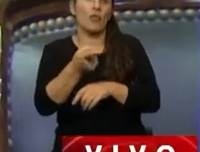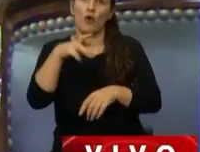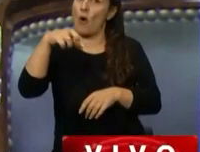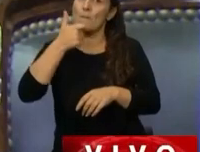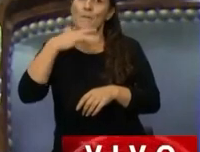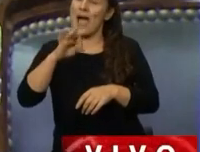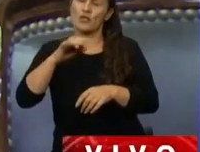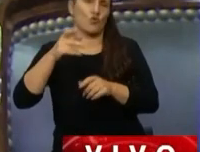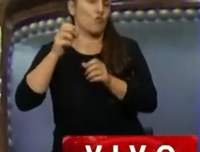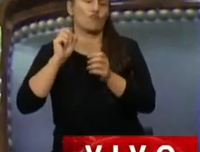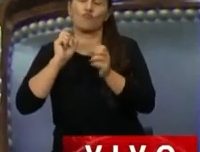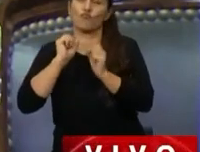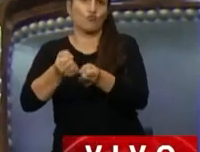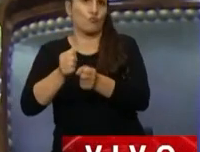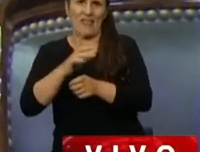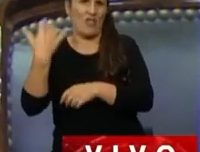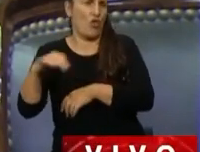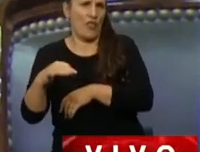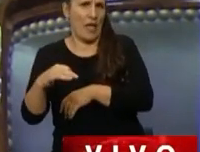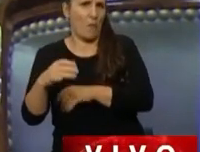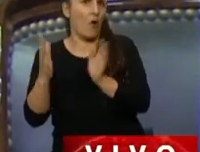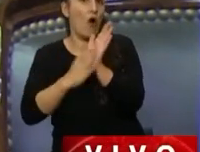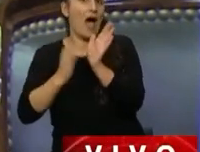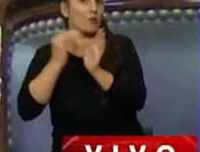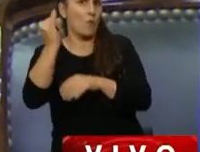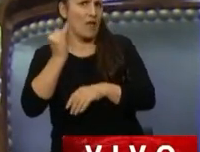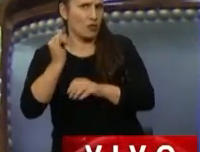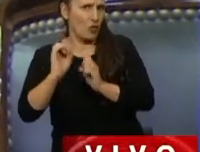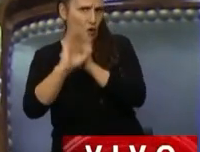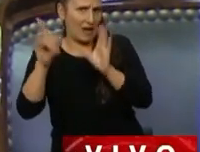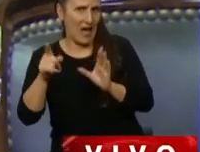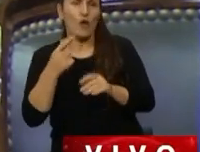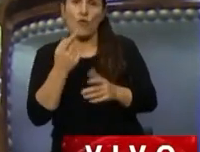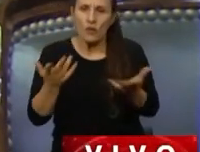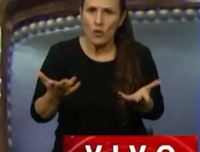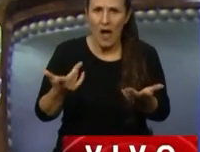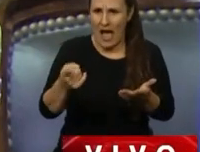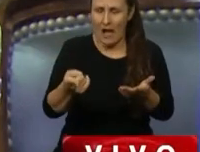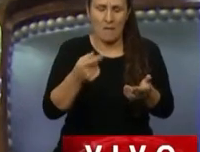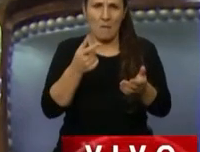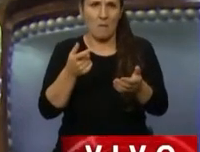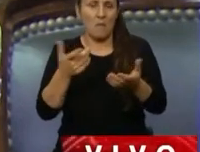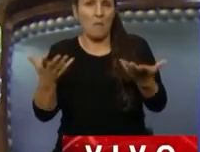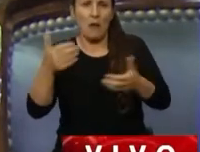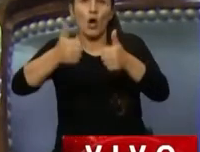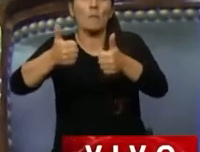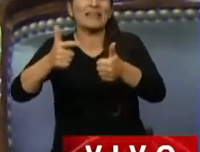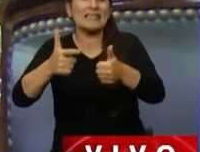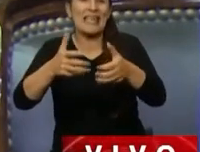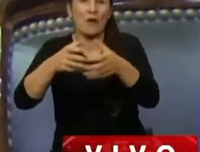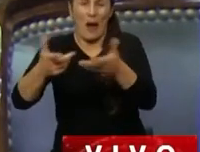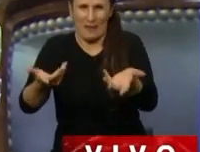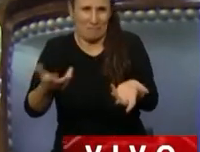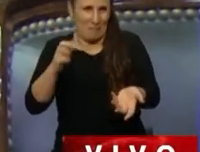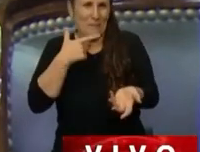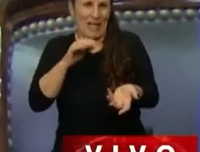primarias, los dijo con un argumento muy racional y es en aquellas jurisdicciones en donde no hubiera competencia.